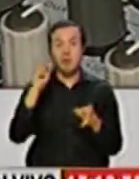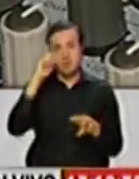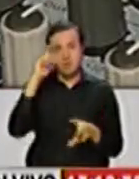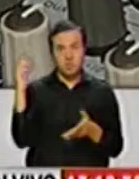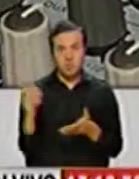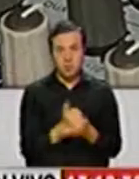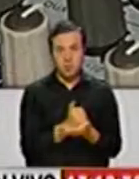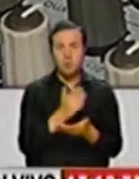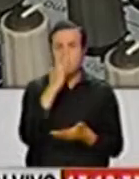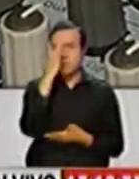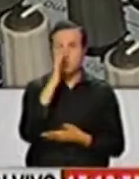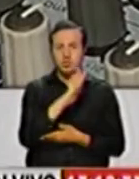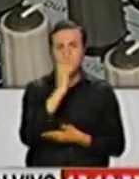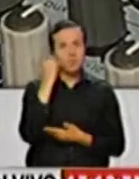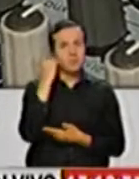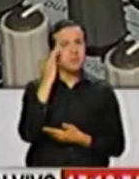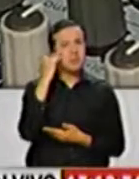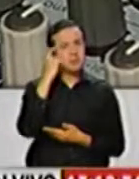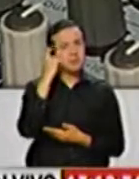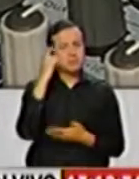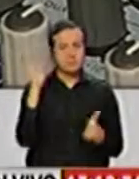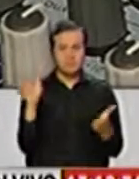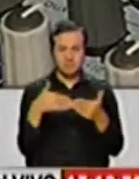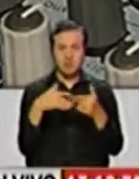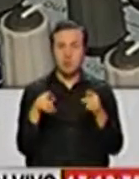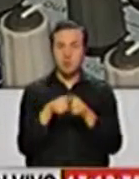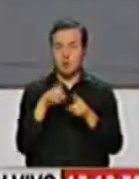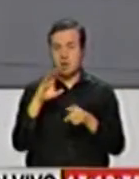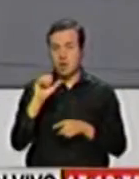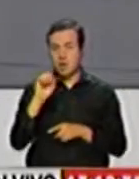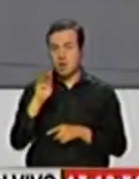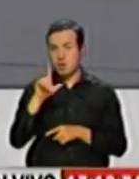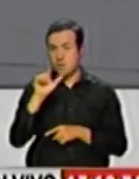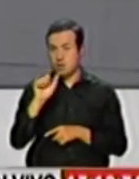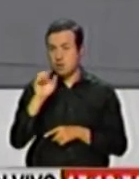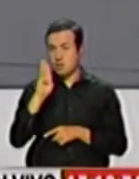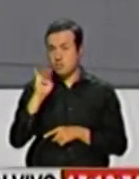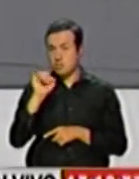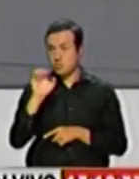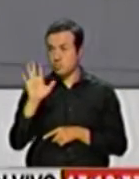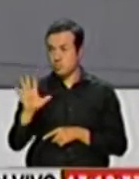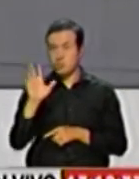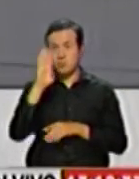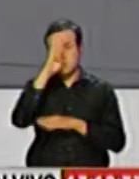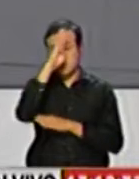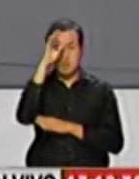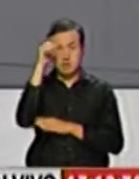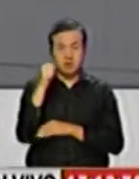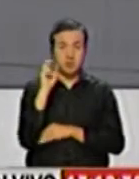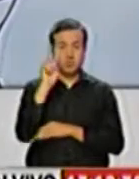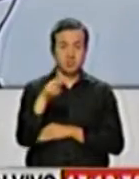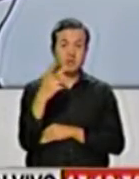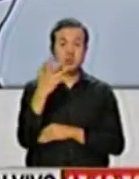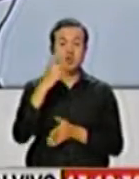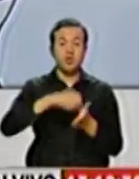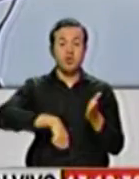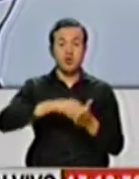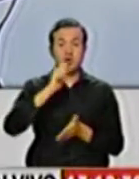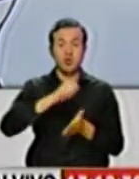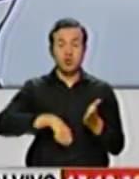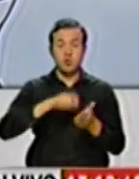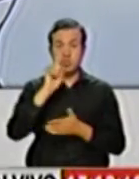las cuales se analiza su finiquito, tal y como sucedió con Cablevisión, medio que durante la visita del Papa en 2015 recibió un contrato de